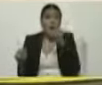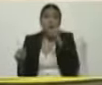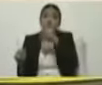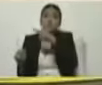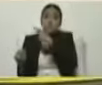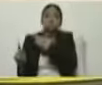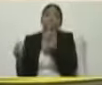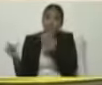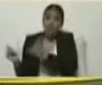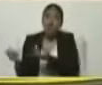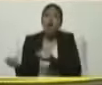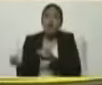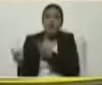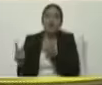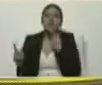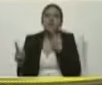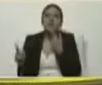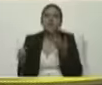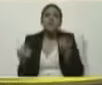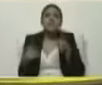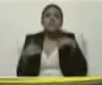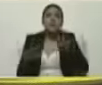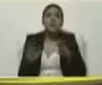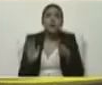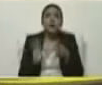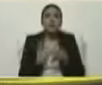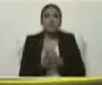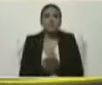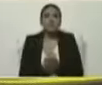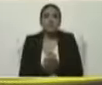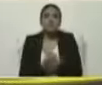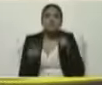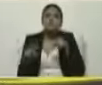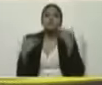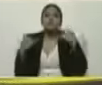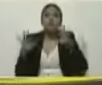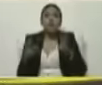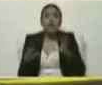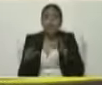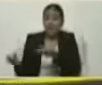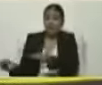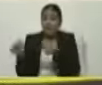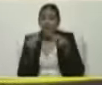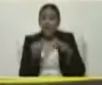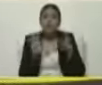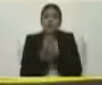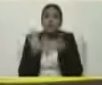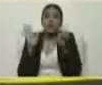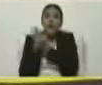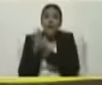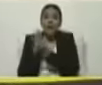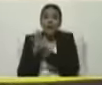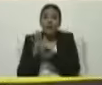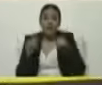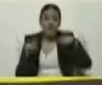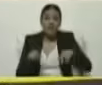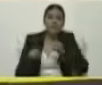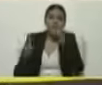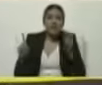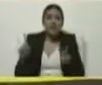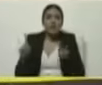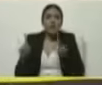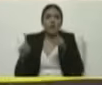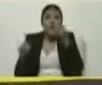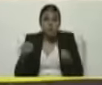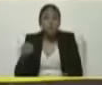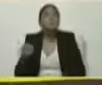yo. Él decía, si usted agarra el código, ¿te acuerdas? Si usted agarra el código penal venezolano y lo lanza así en